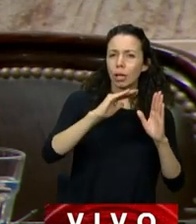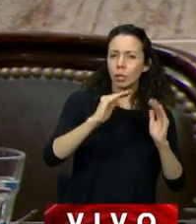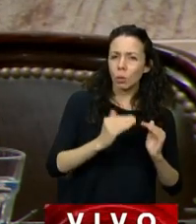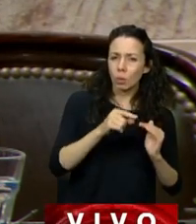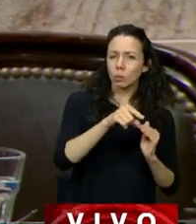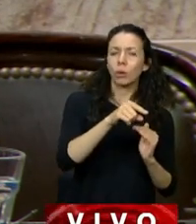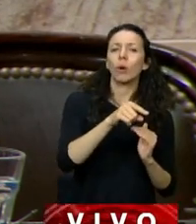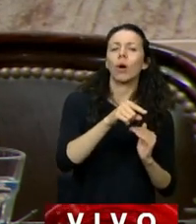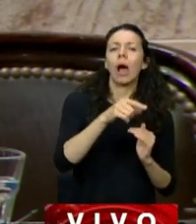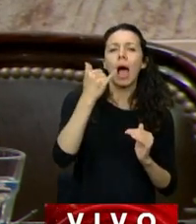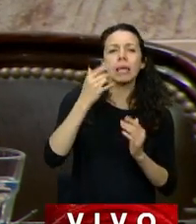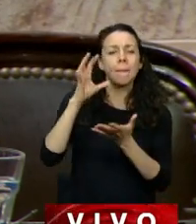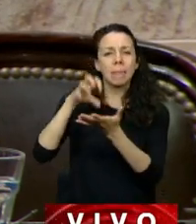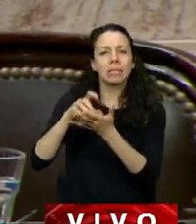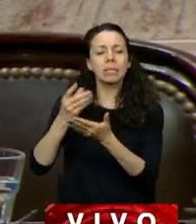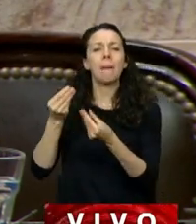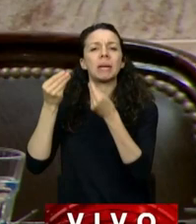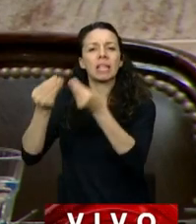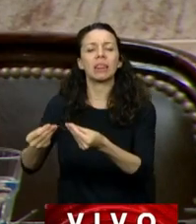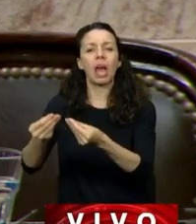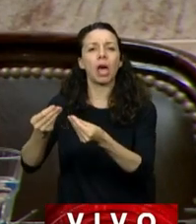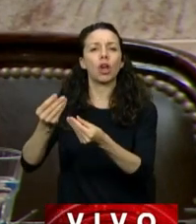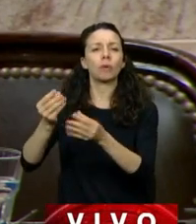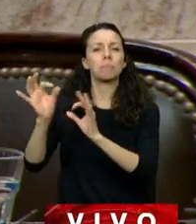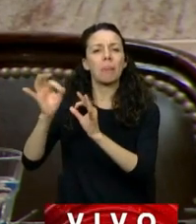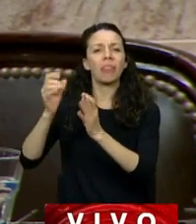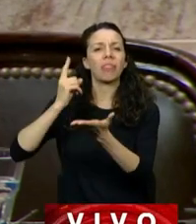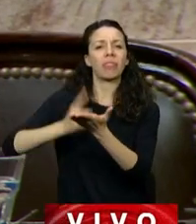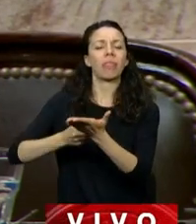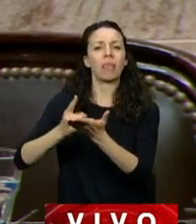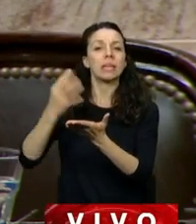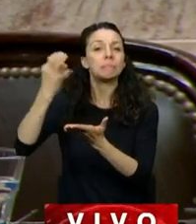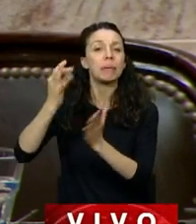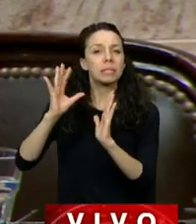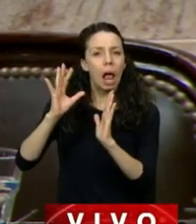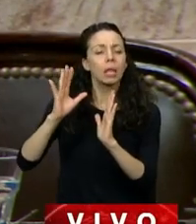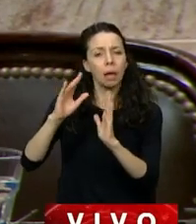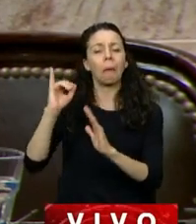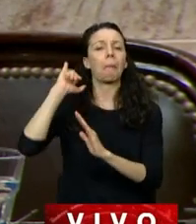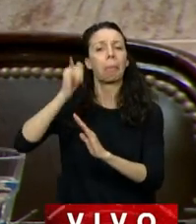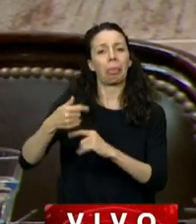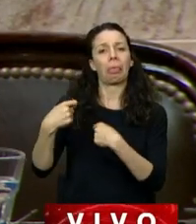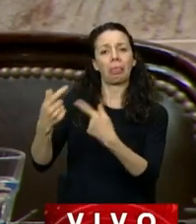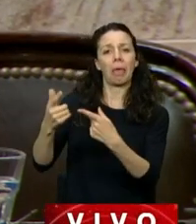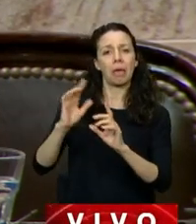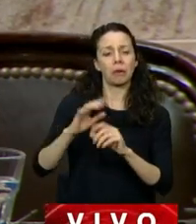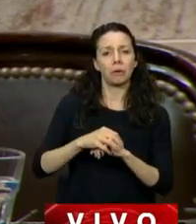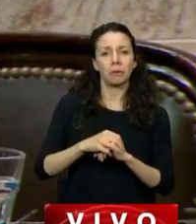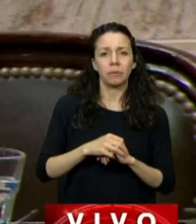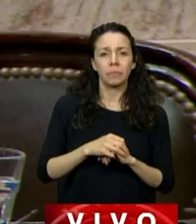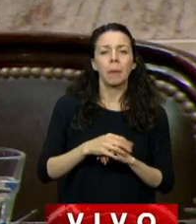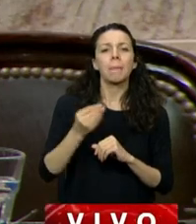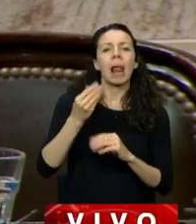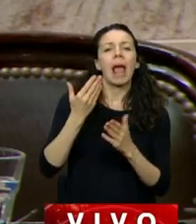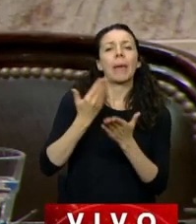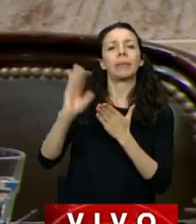empresas que presentaron cautelares ante la justicia que le fueron otorgadas para evitar el pago de impuesto